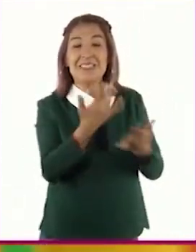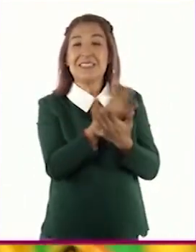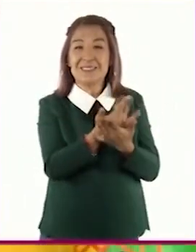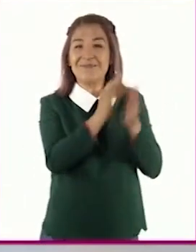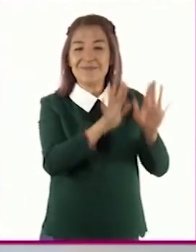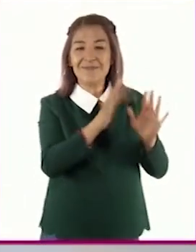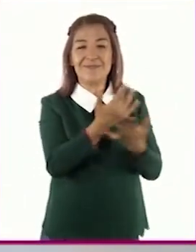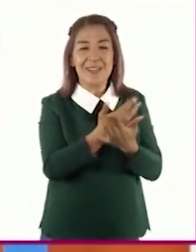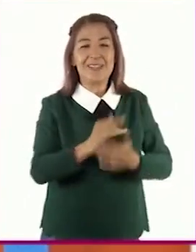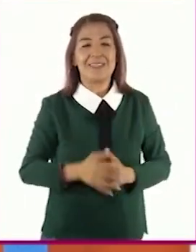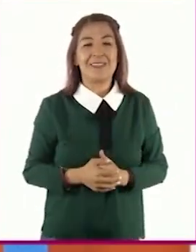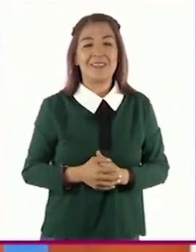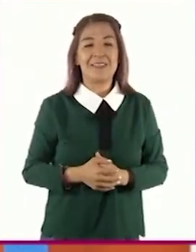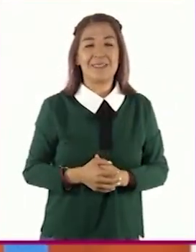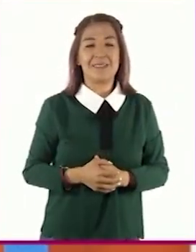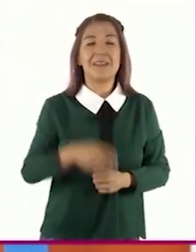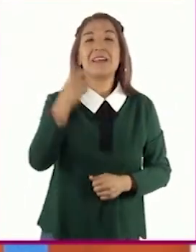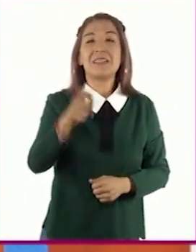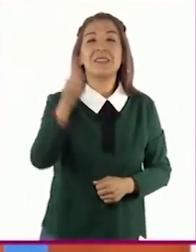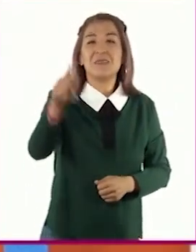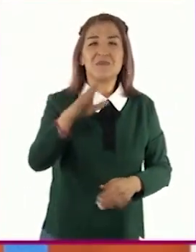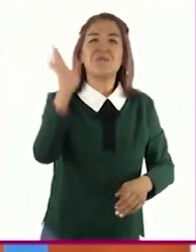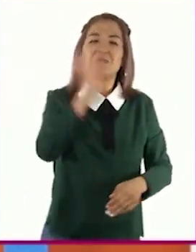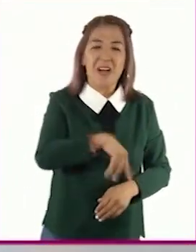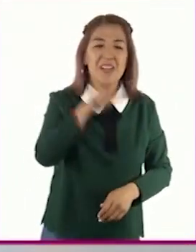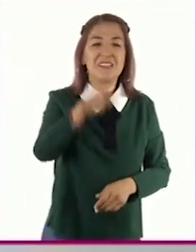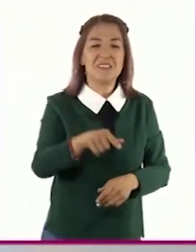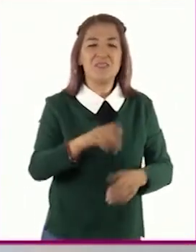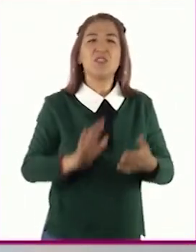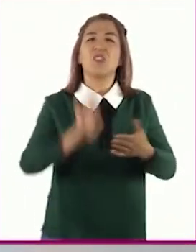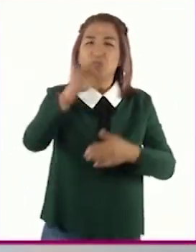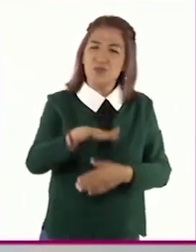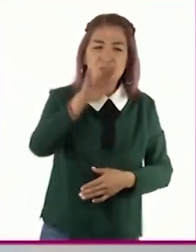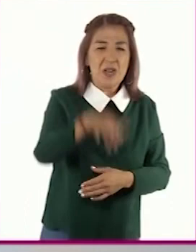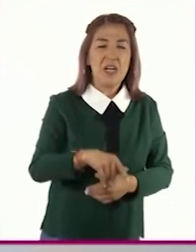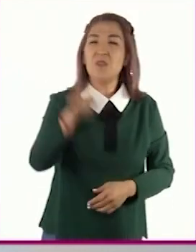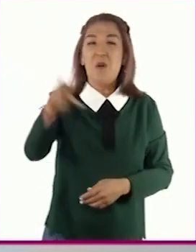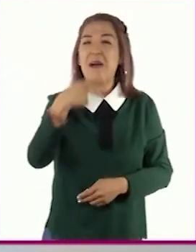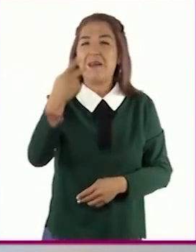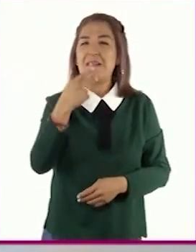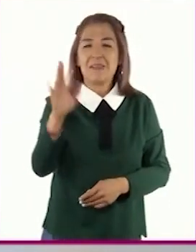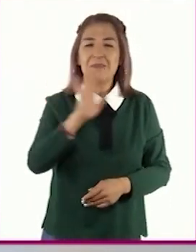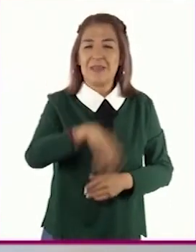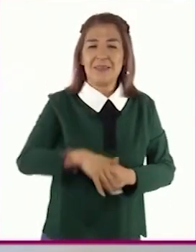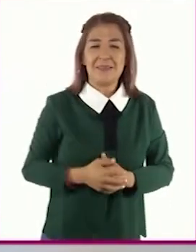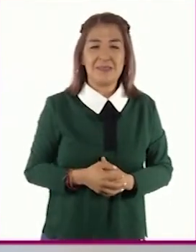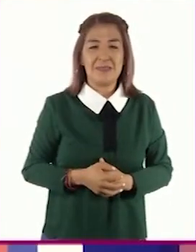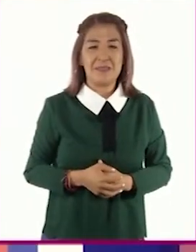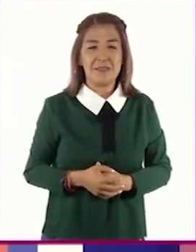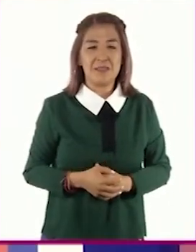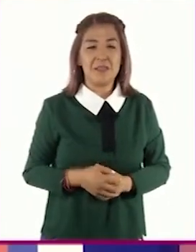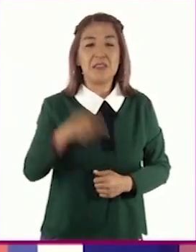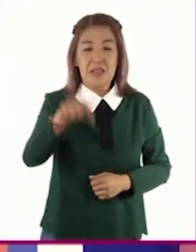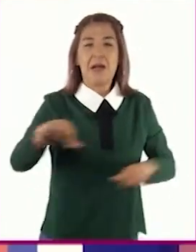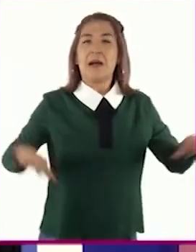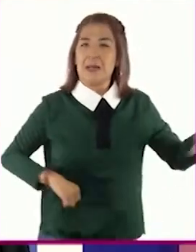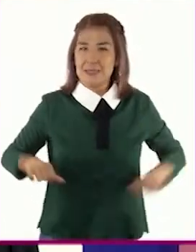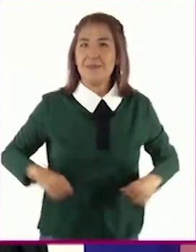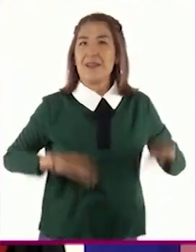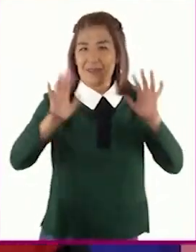Espérame. Además de que tu atajo tenía muchos baches y tránsito. Ni te quejes. ¿Qué hiciste? Actividad